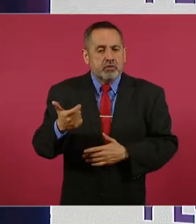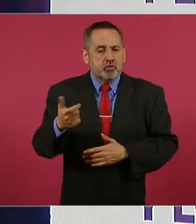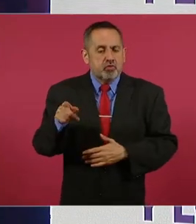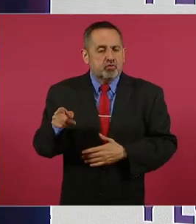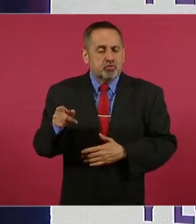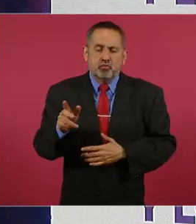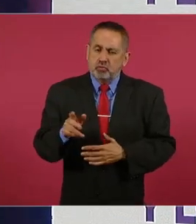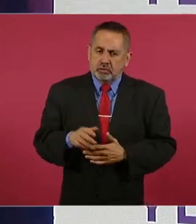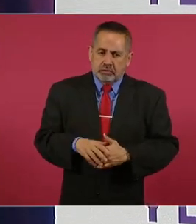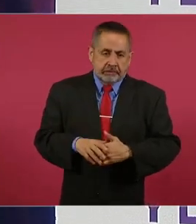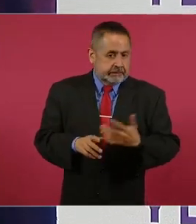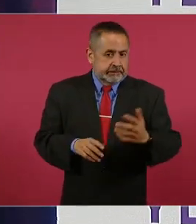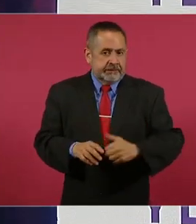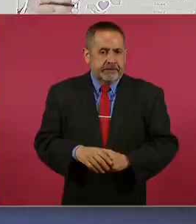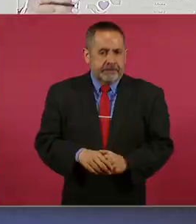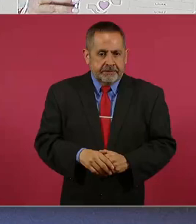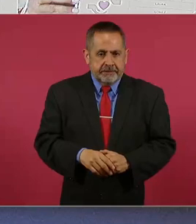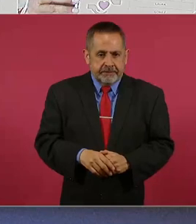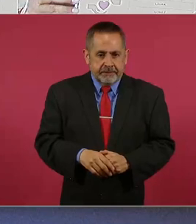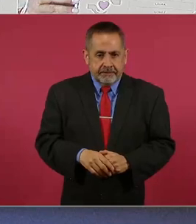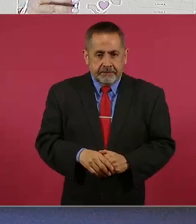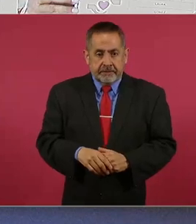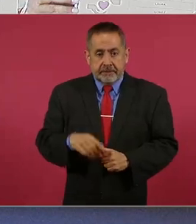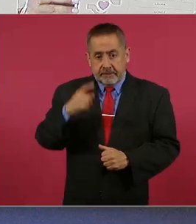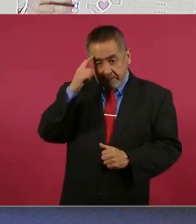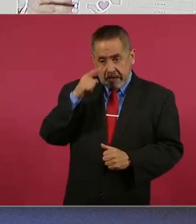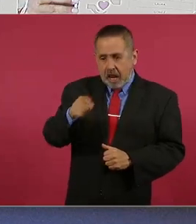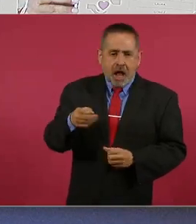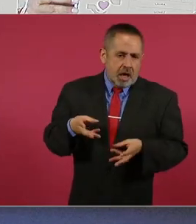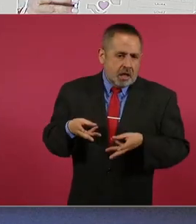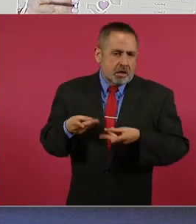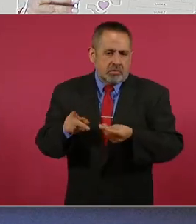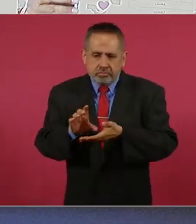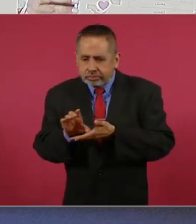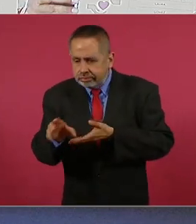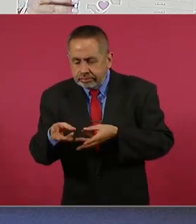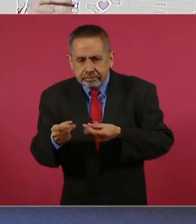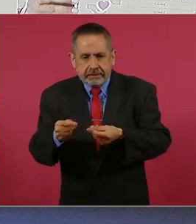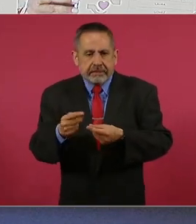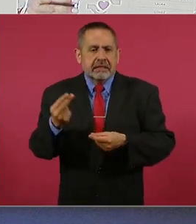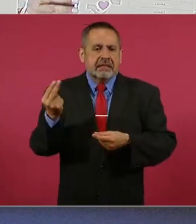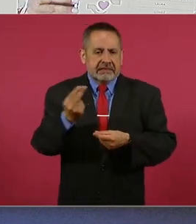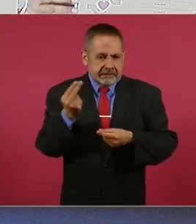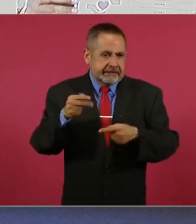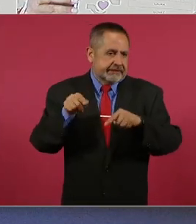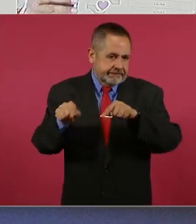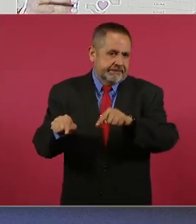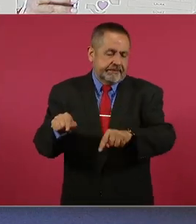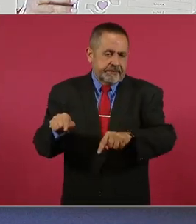Pero como para ejercer este recurso se requiere